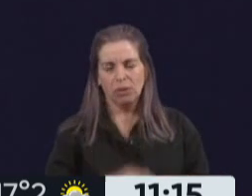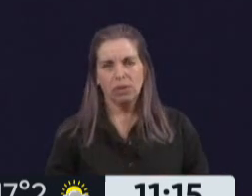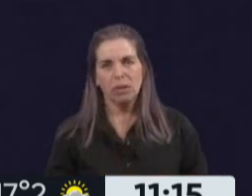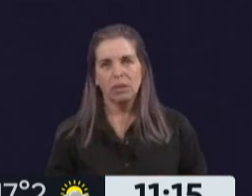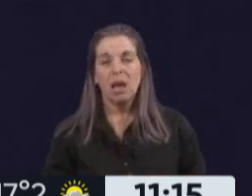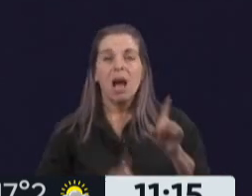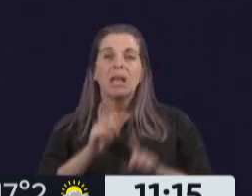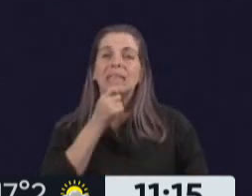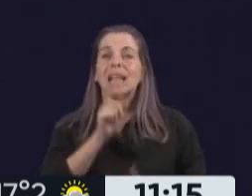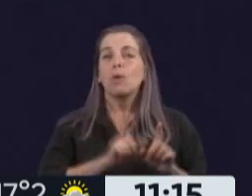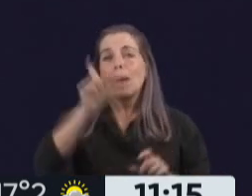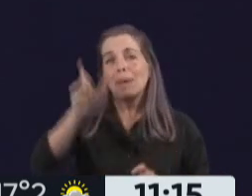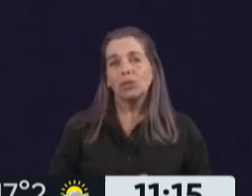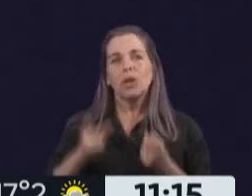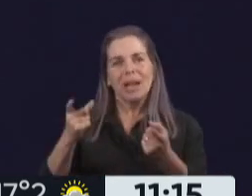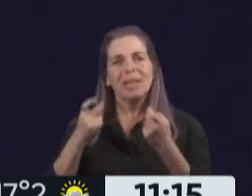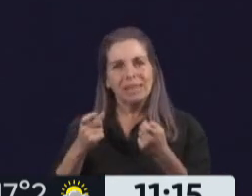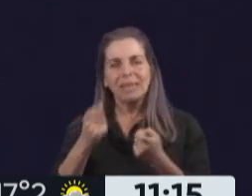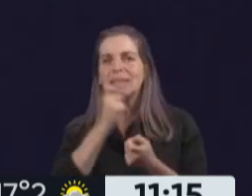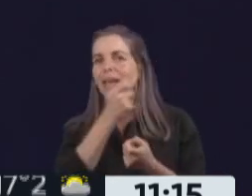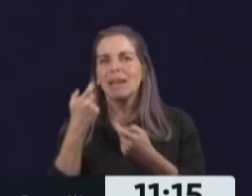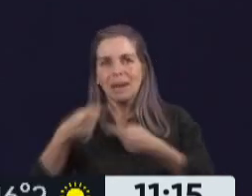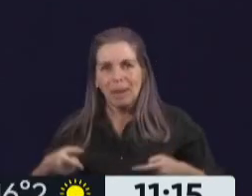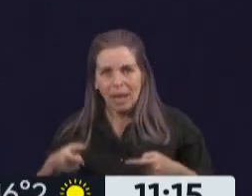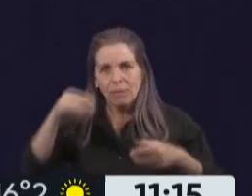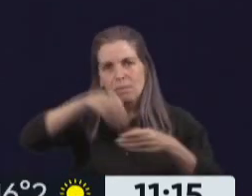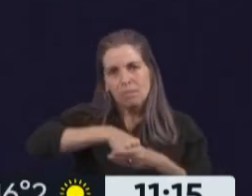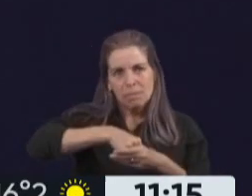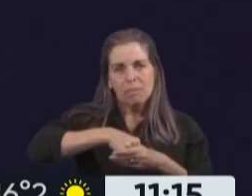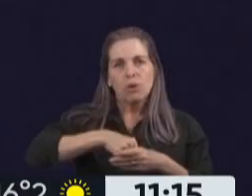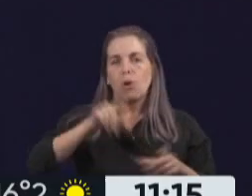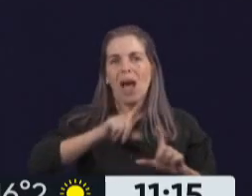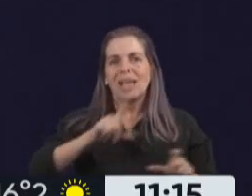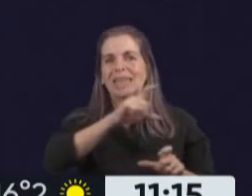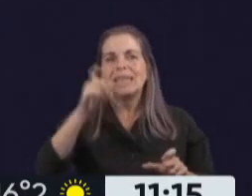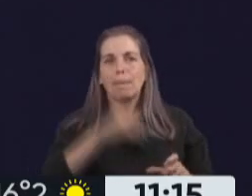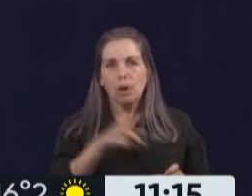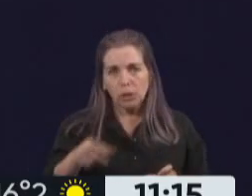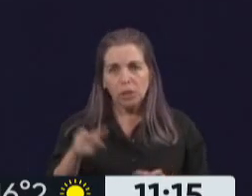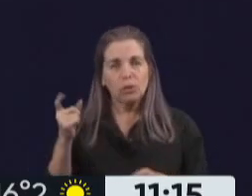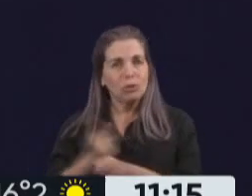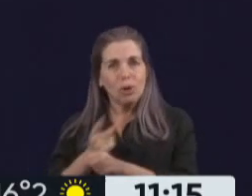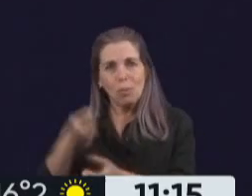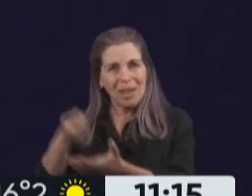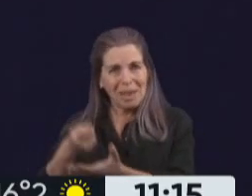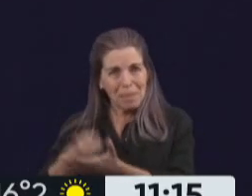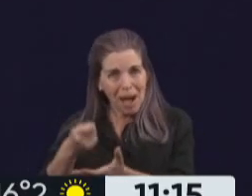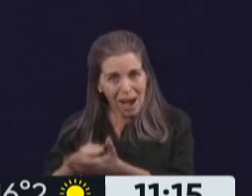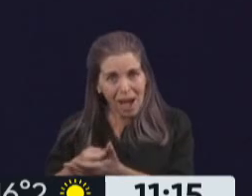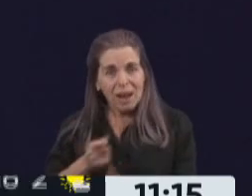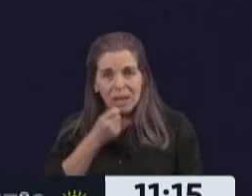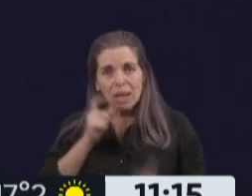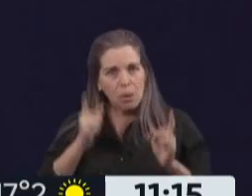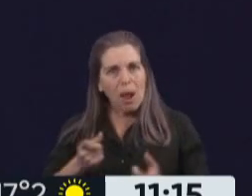Si alguna persona necesita una medicación que no está incluida en el Vademecum de cobertura al 100% y carece de los medios para pagarla con el descuento que brinda el